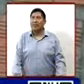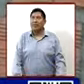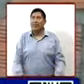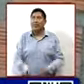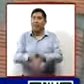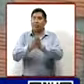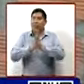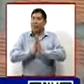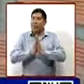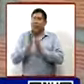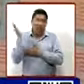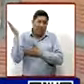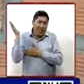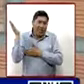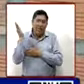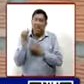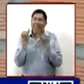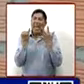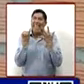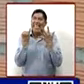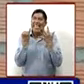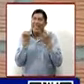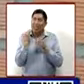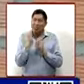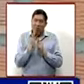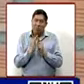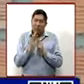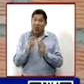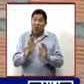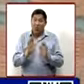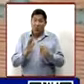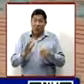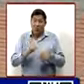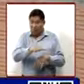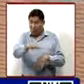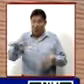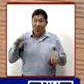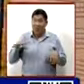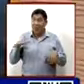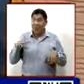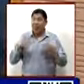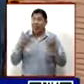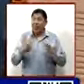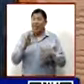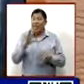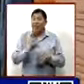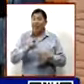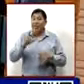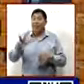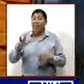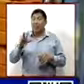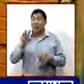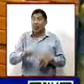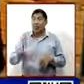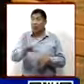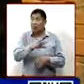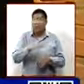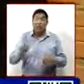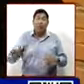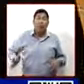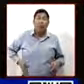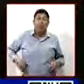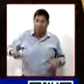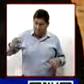Les he pedido permiso a seis cookers de que me permitan enfocar su canal. Como este, hay 73 espacios dedicados para los